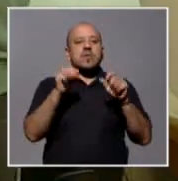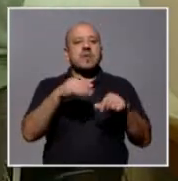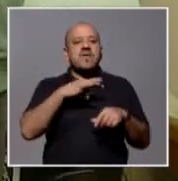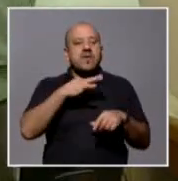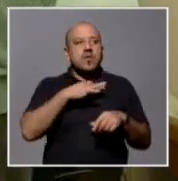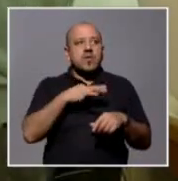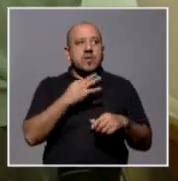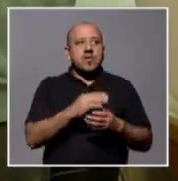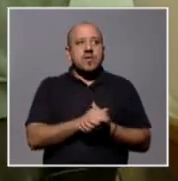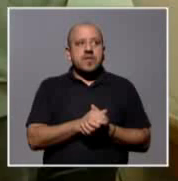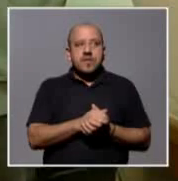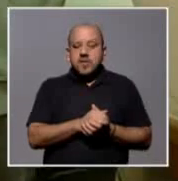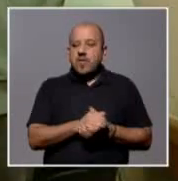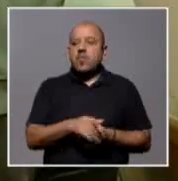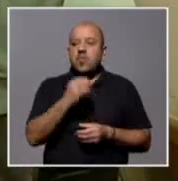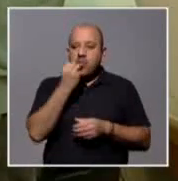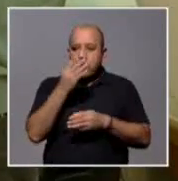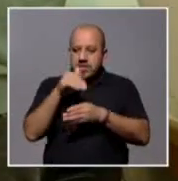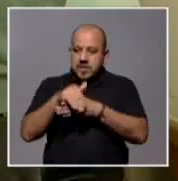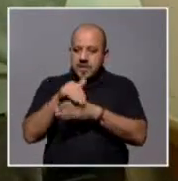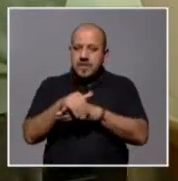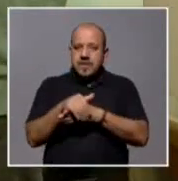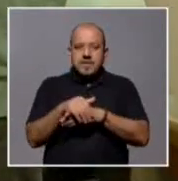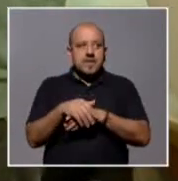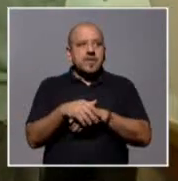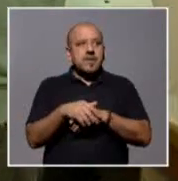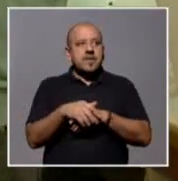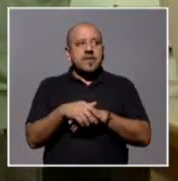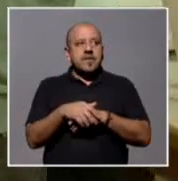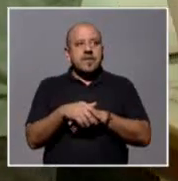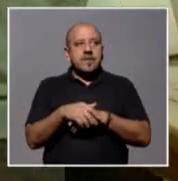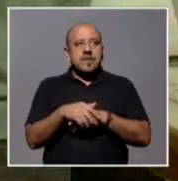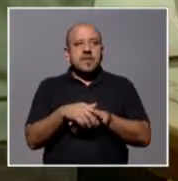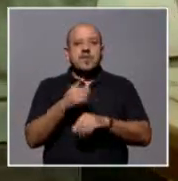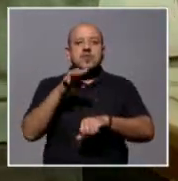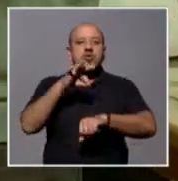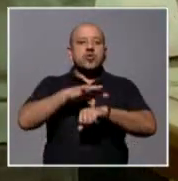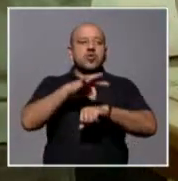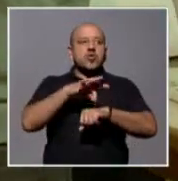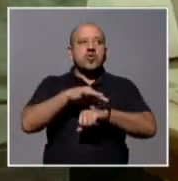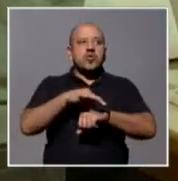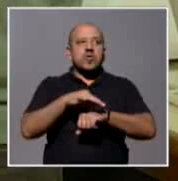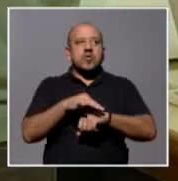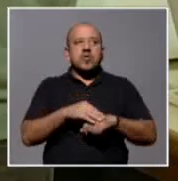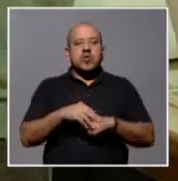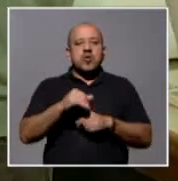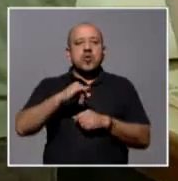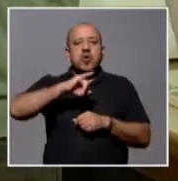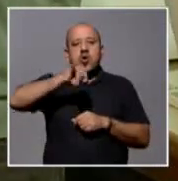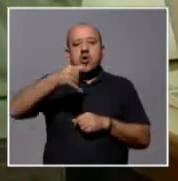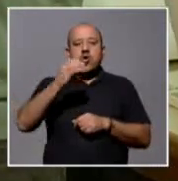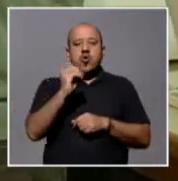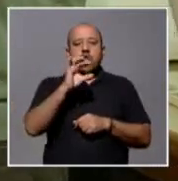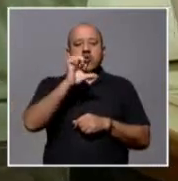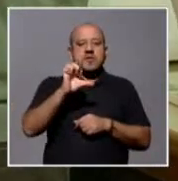Hola. Hola, buenas tardes. Buenas tardes para vos también. Los voy a tutear porque son doctores, pero me dieron permiso. José Sotelo Silveira es